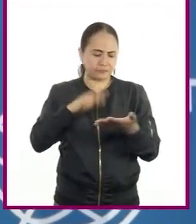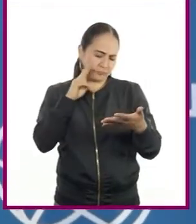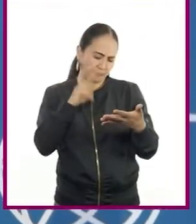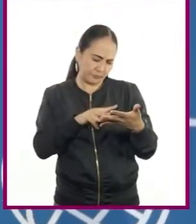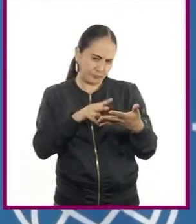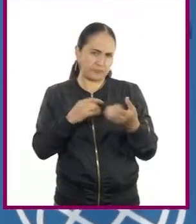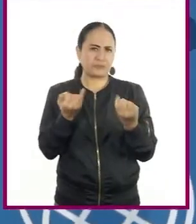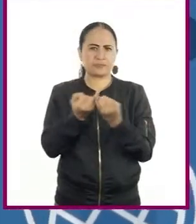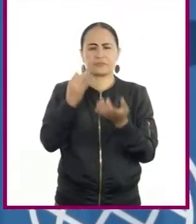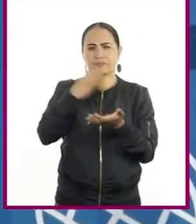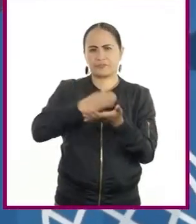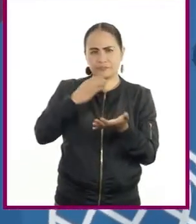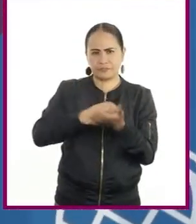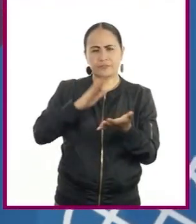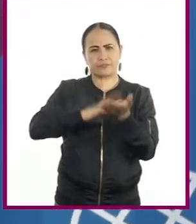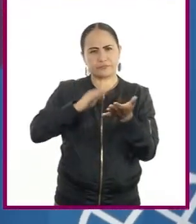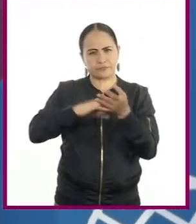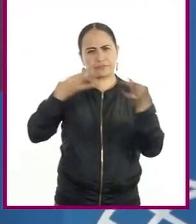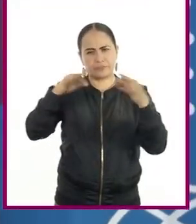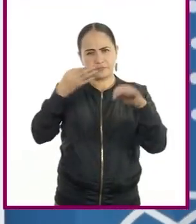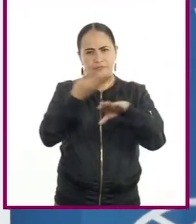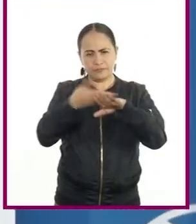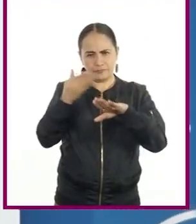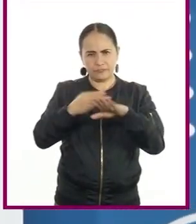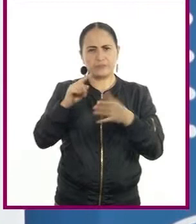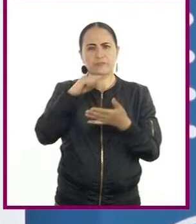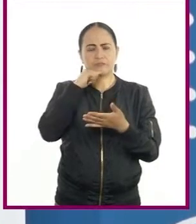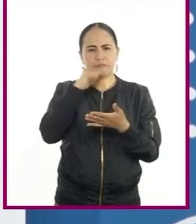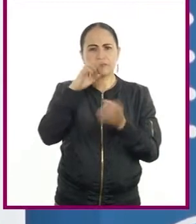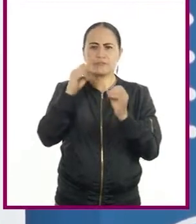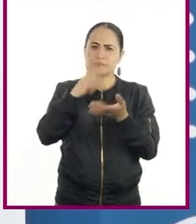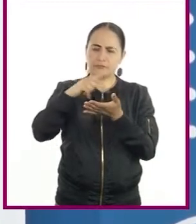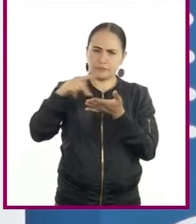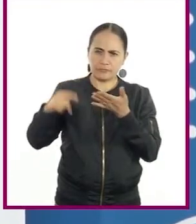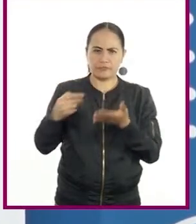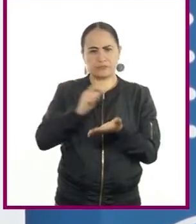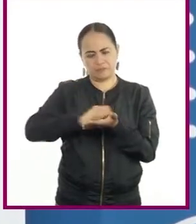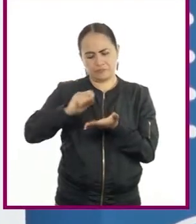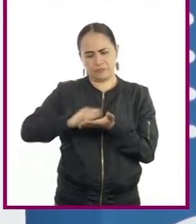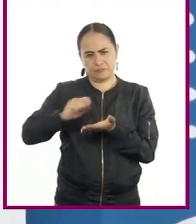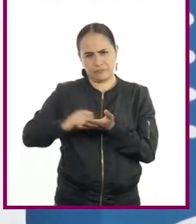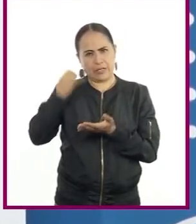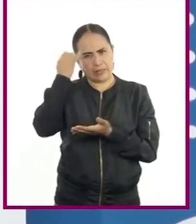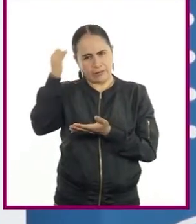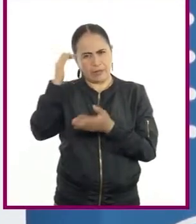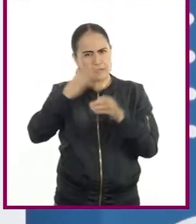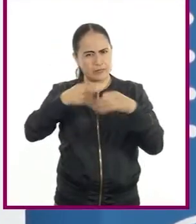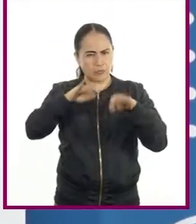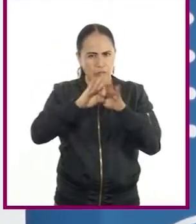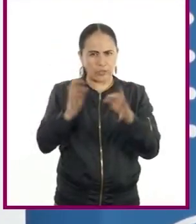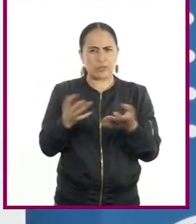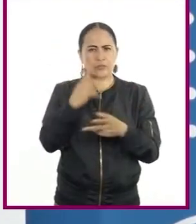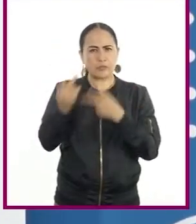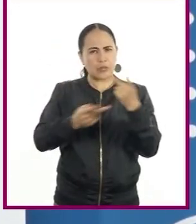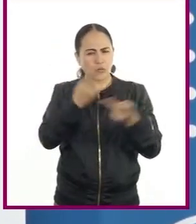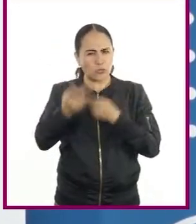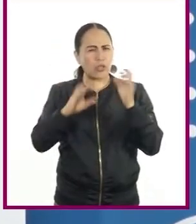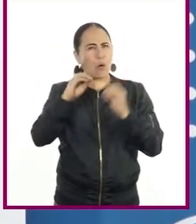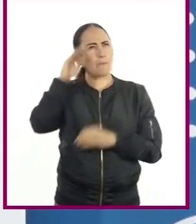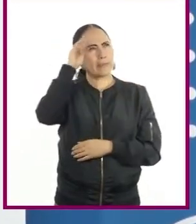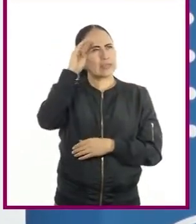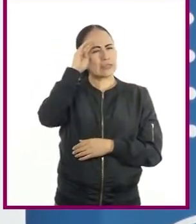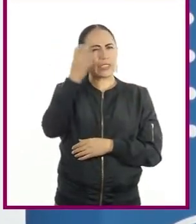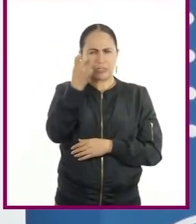su cuaderno u hojas blancas y un lápiz o bolígrafo para hacer anotaciones de ideas clave, preguntas y